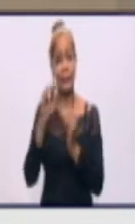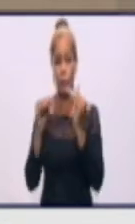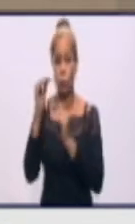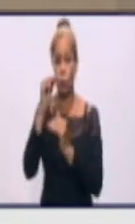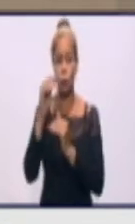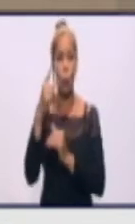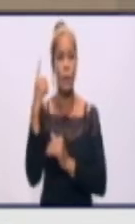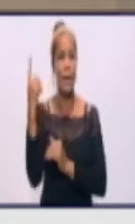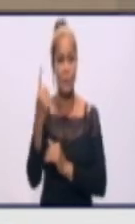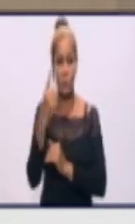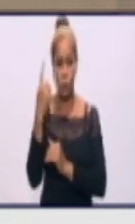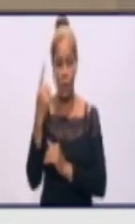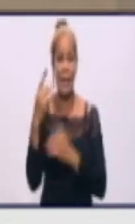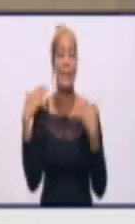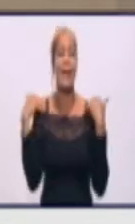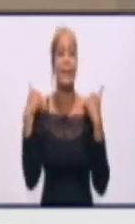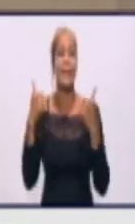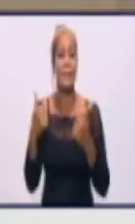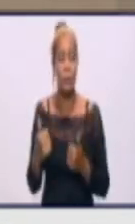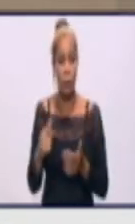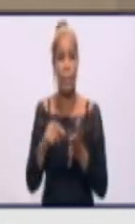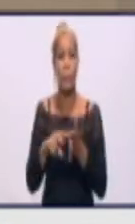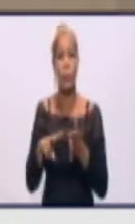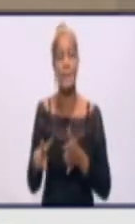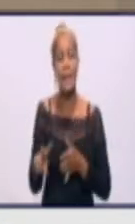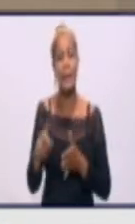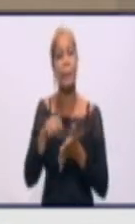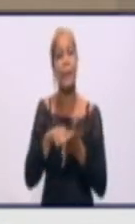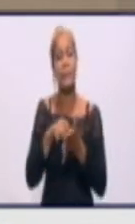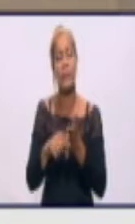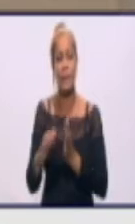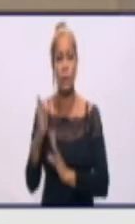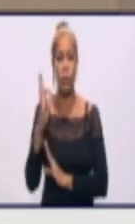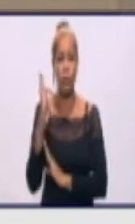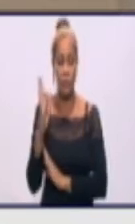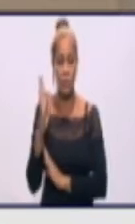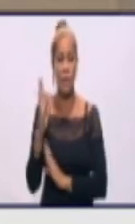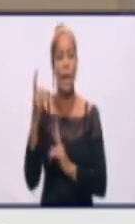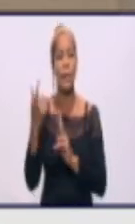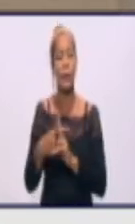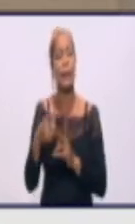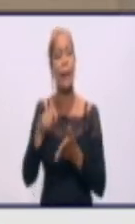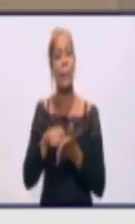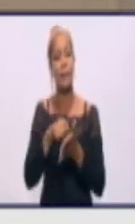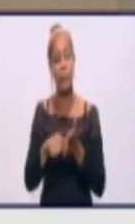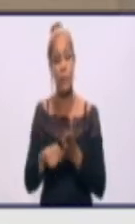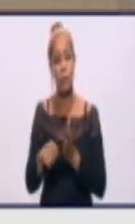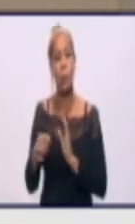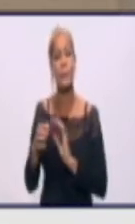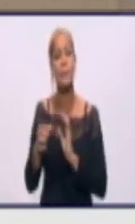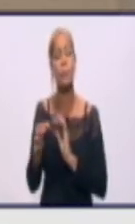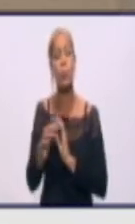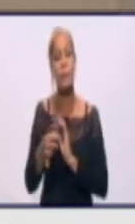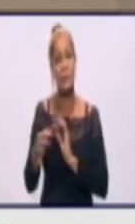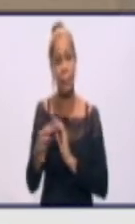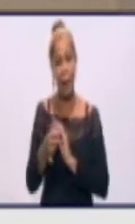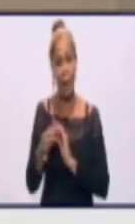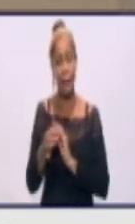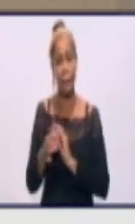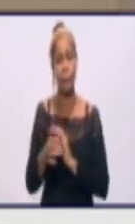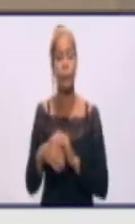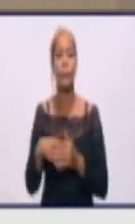las direcciones provinciales de planificación física y las direcciones municipales. Hoy actualmente queda